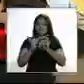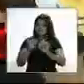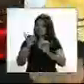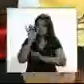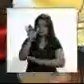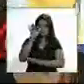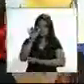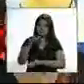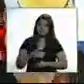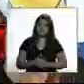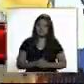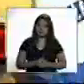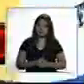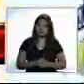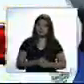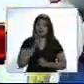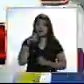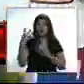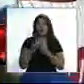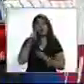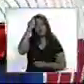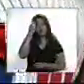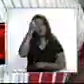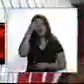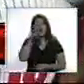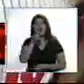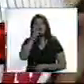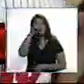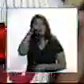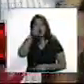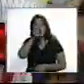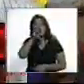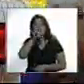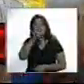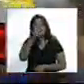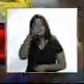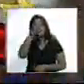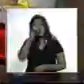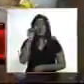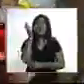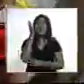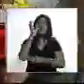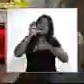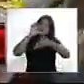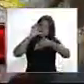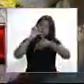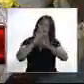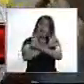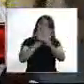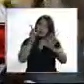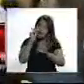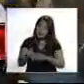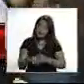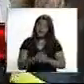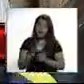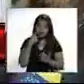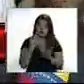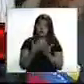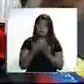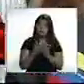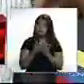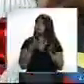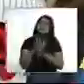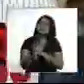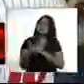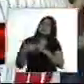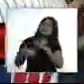futuro. También está con nosotros el diputado Rodrigo Cabeza, diputado del Parlamento Latinoamericano, y por supuesto un testigo de sección de lo que viene siendo